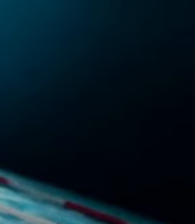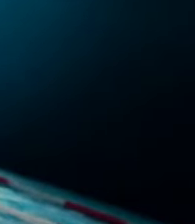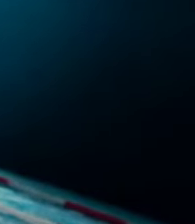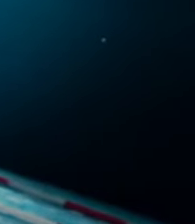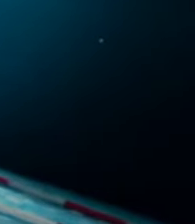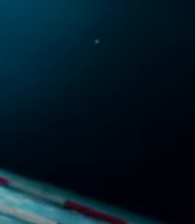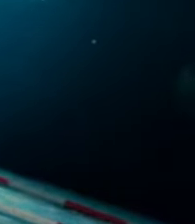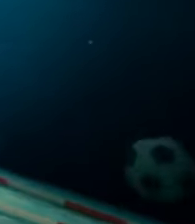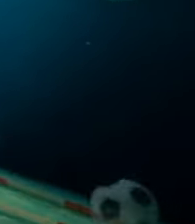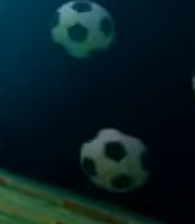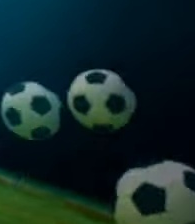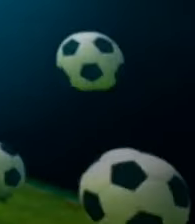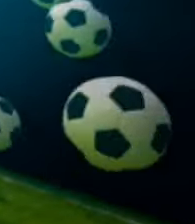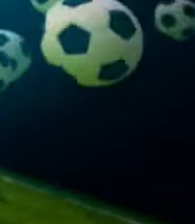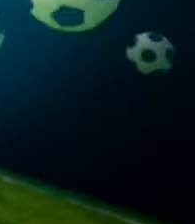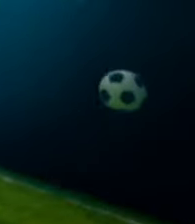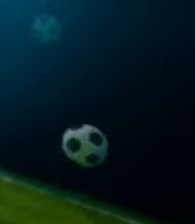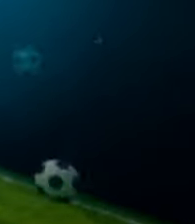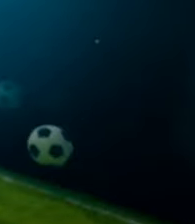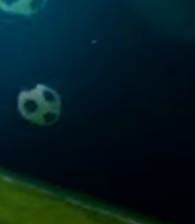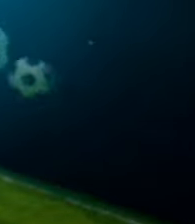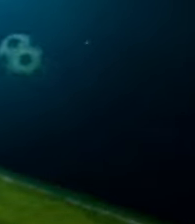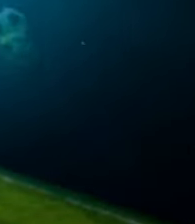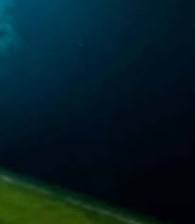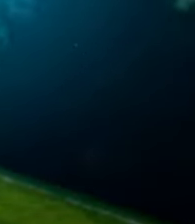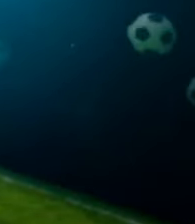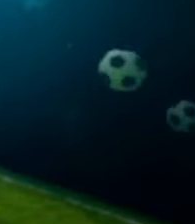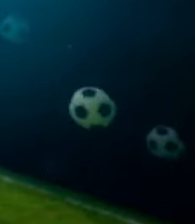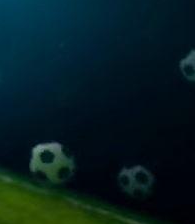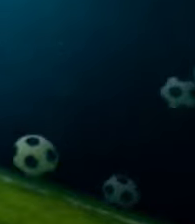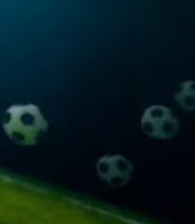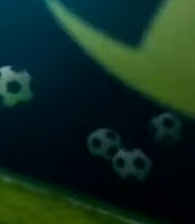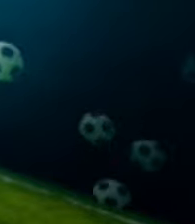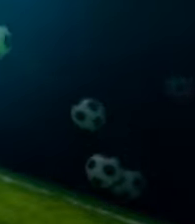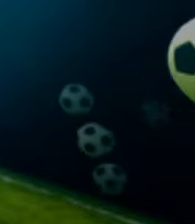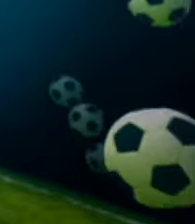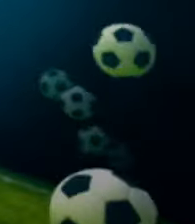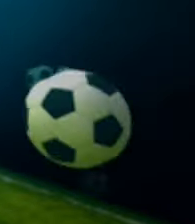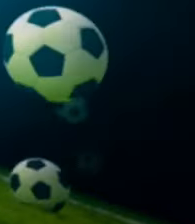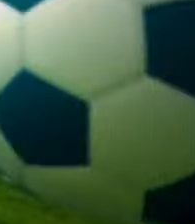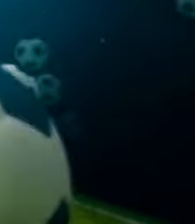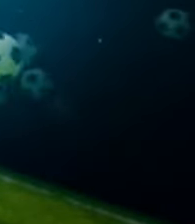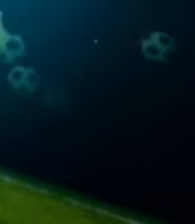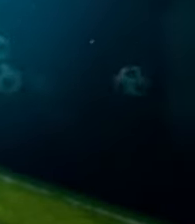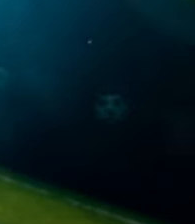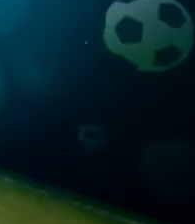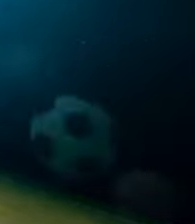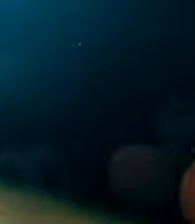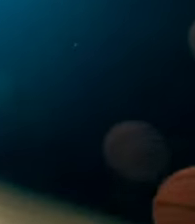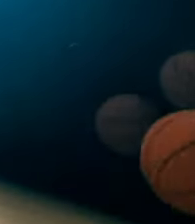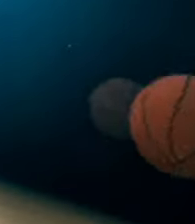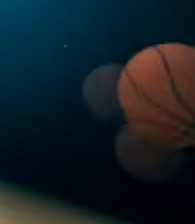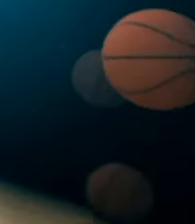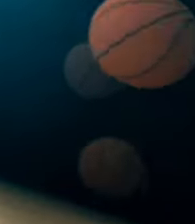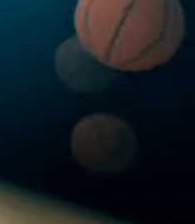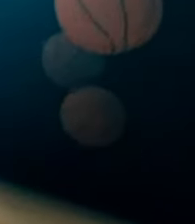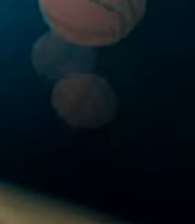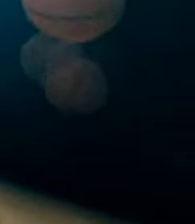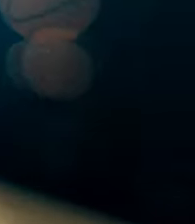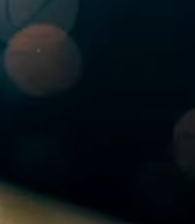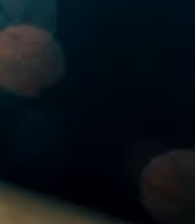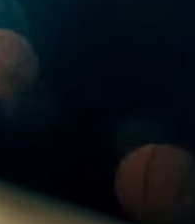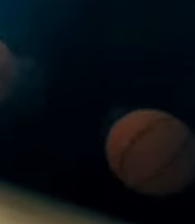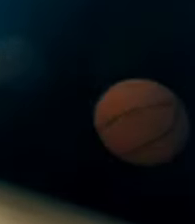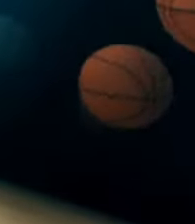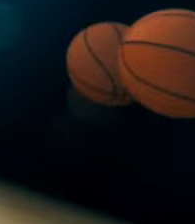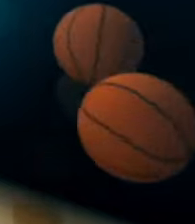pues antes efectivamente Semana Santa no había fútbol, sí, ¿no? Pero los tiempos han cambiado. Bueno, ahora tiene que ver por el calendario, ¿no? La Copa América. Pero no ha coincidido